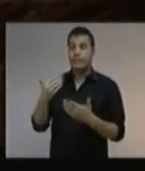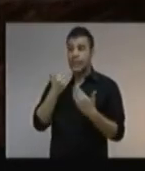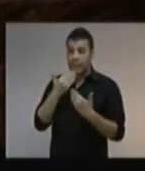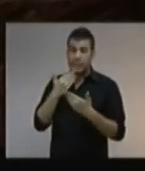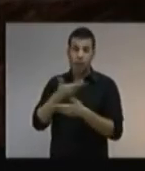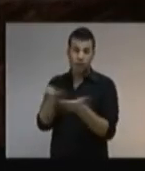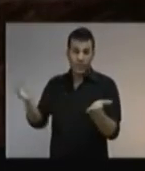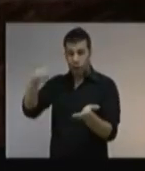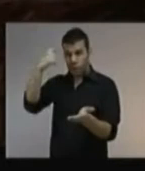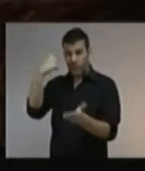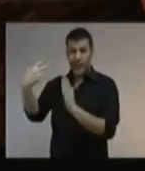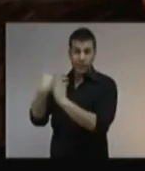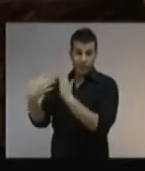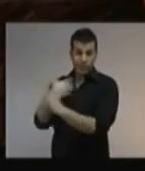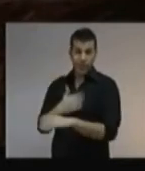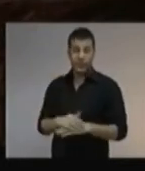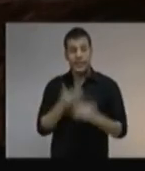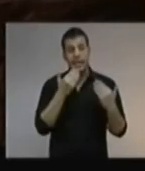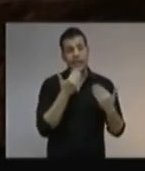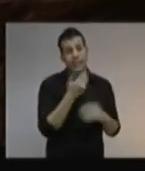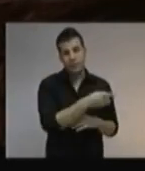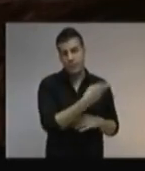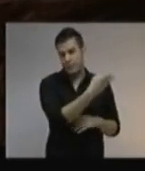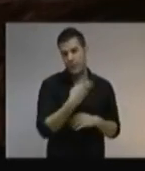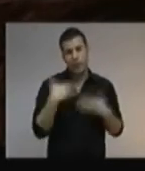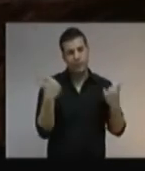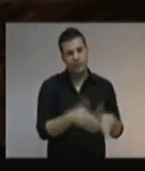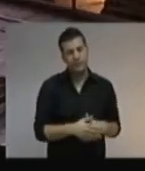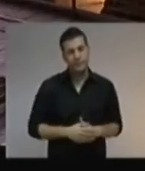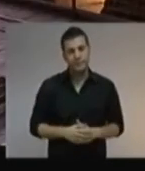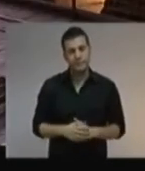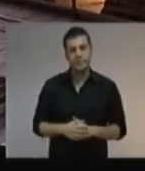la oferta cultural que existe en esta maravillosa isla. Muchísimas gracias a ustedes, vengan cuando quieran.